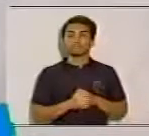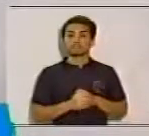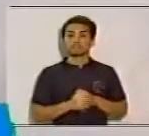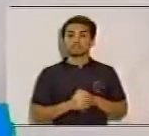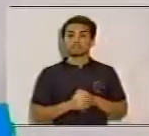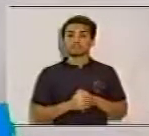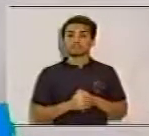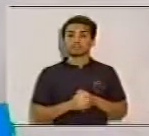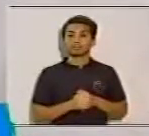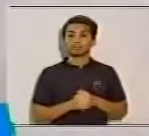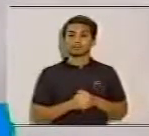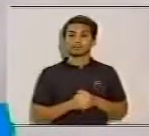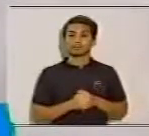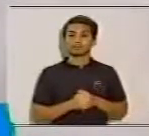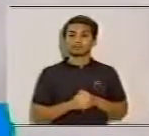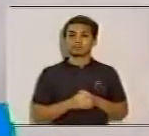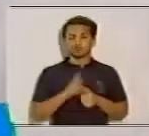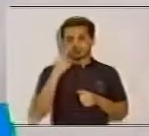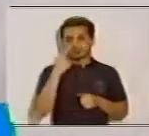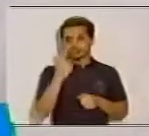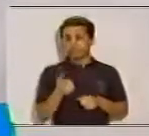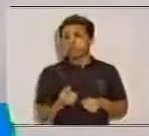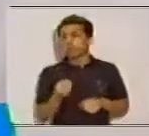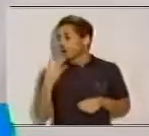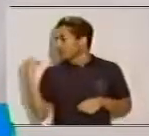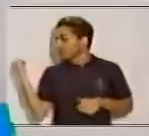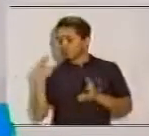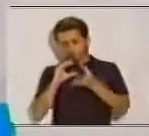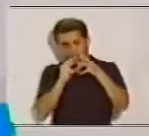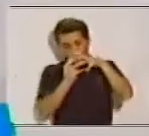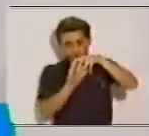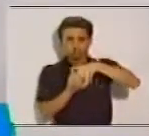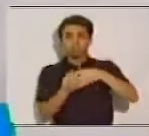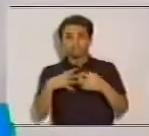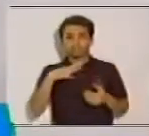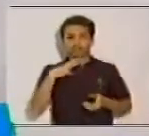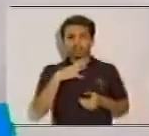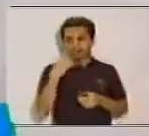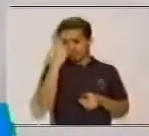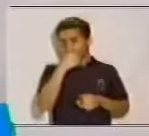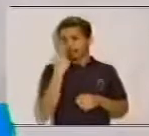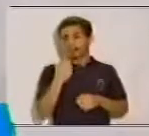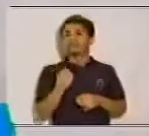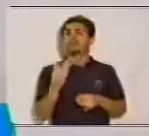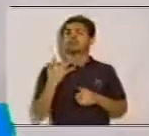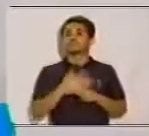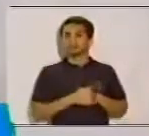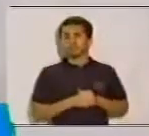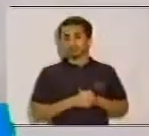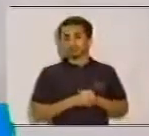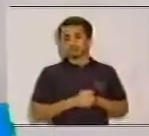¿Quién me puede decir cuántas caras tenía el poliedro o el cuerpo que les enseñé?